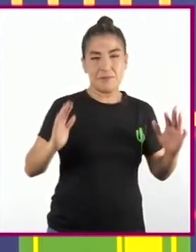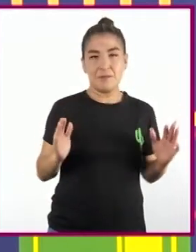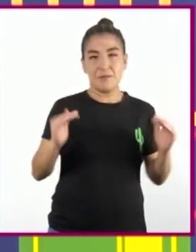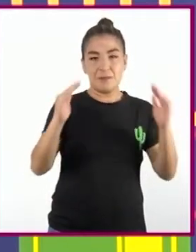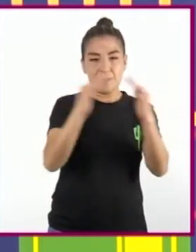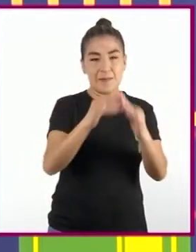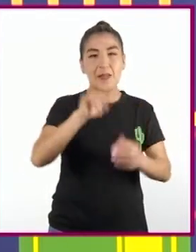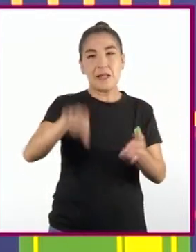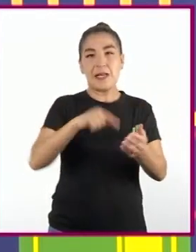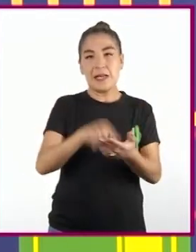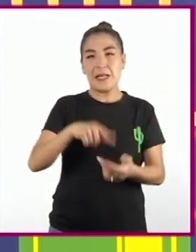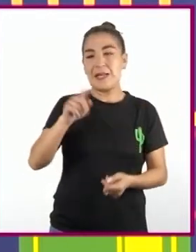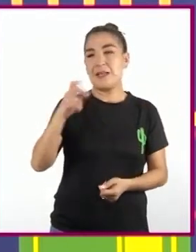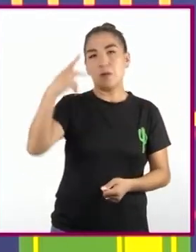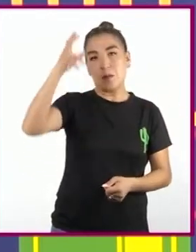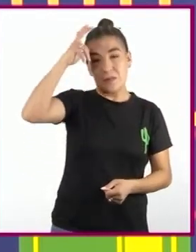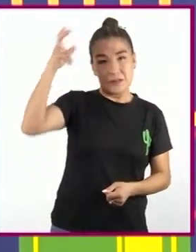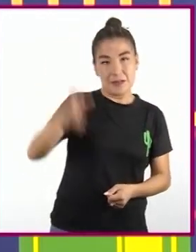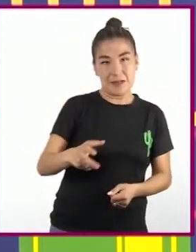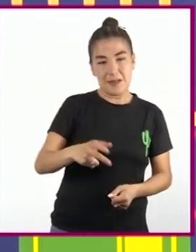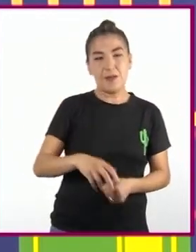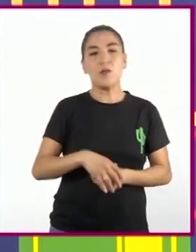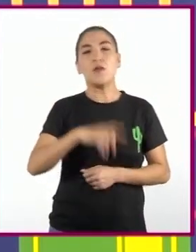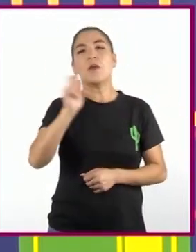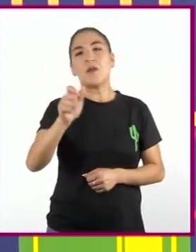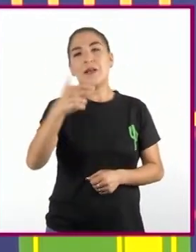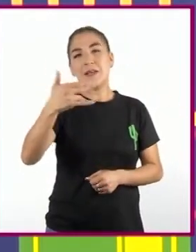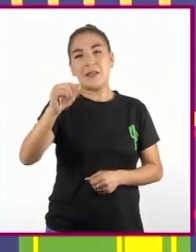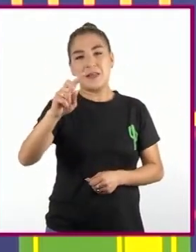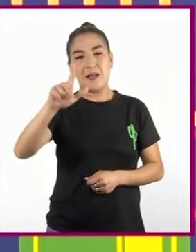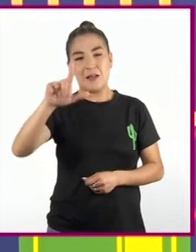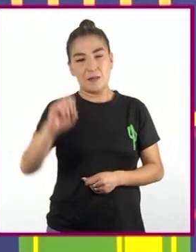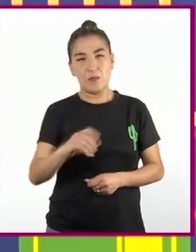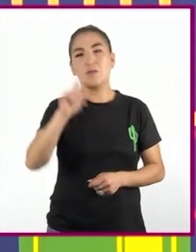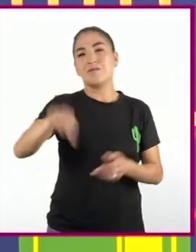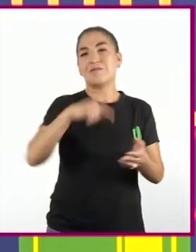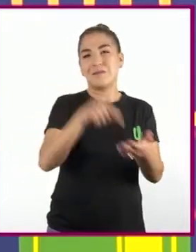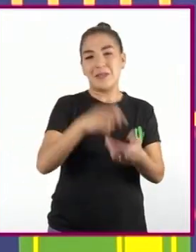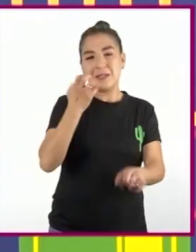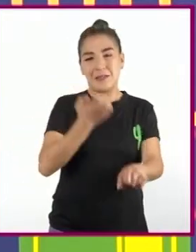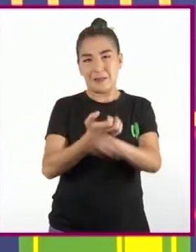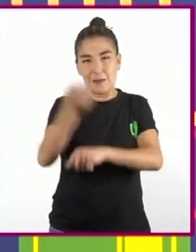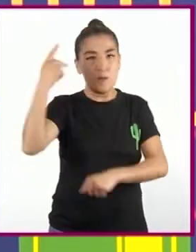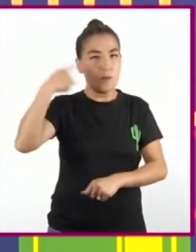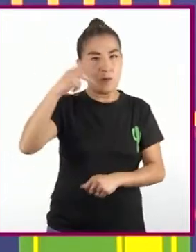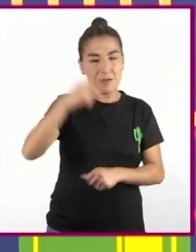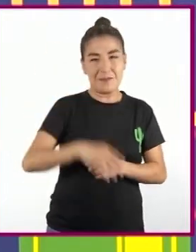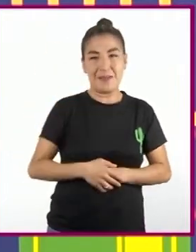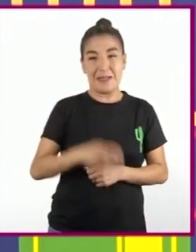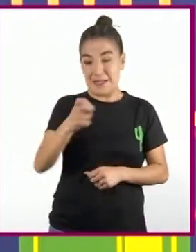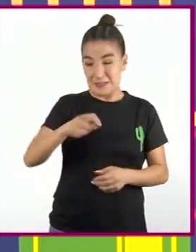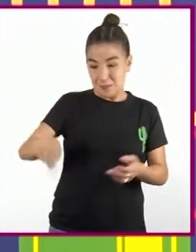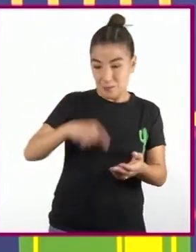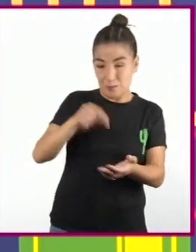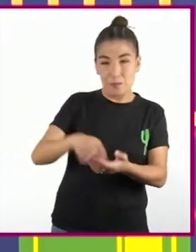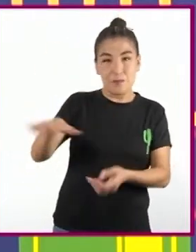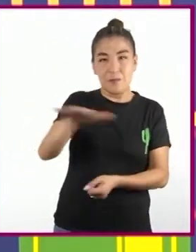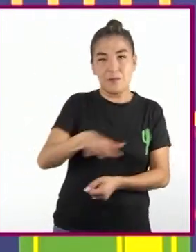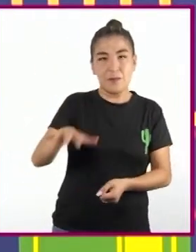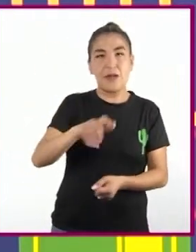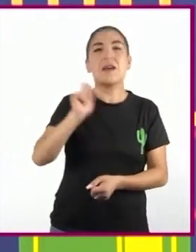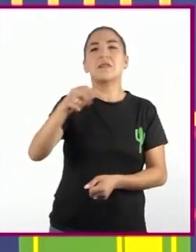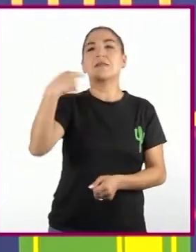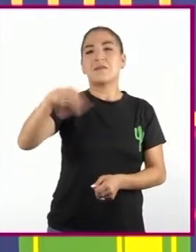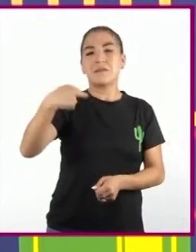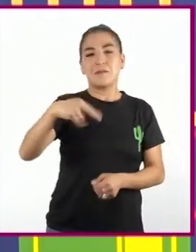de Tepeyagualco de Hidalgo y Cuyoaco, en el actual estado de Puebla. El paisaje en esta zona es dominado por